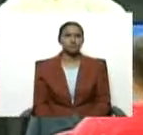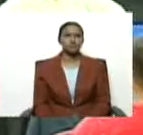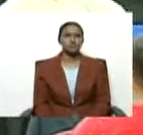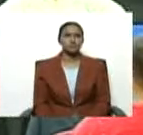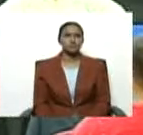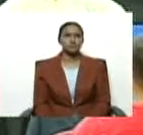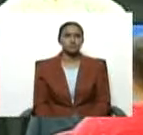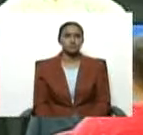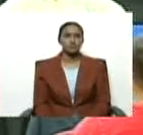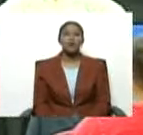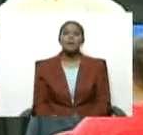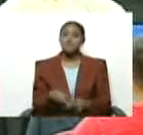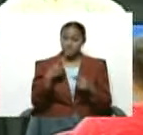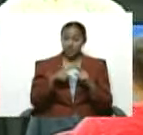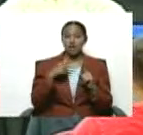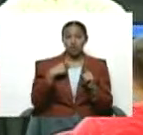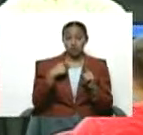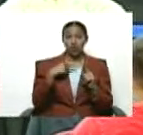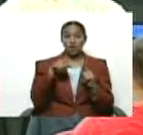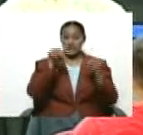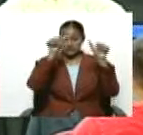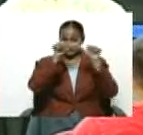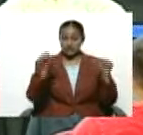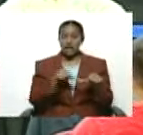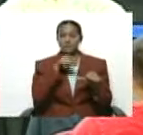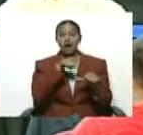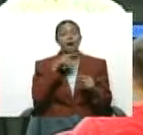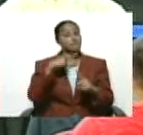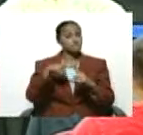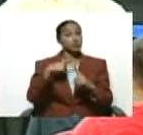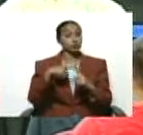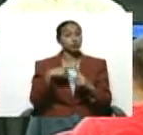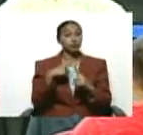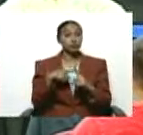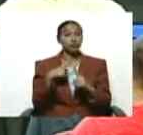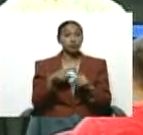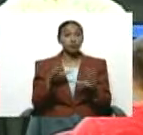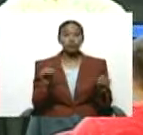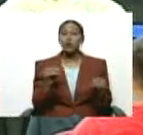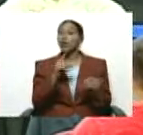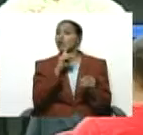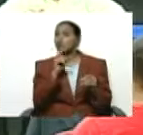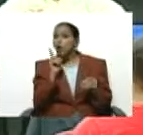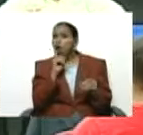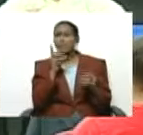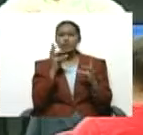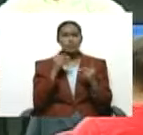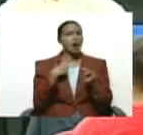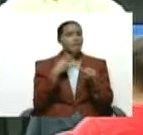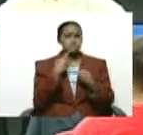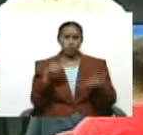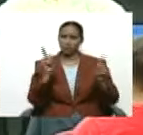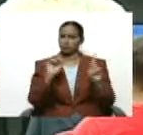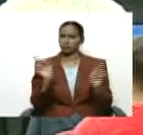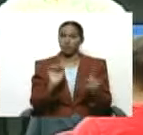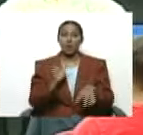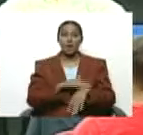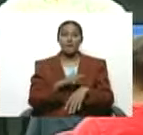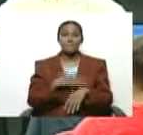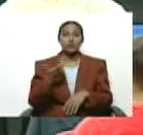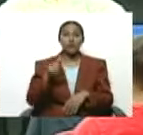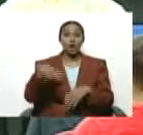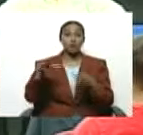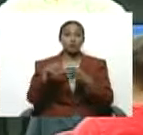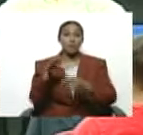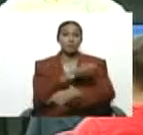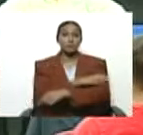un buen efecto. ¿Por qué? Ni números ni nombres de nada. Porque la derecha anda como loca